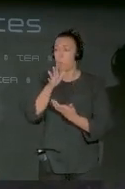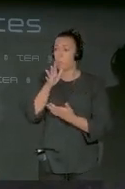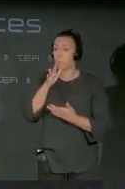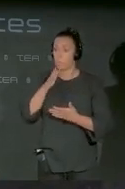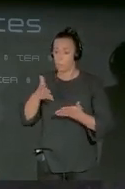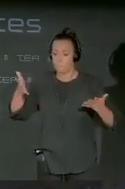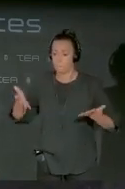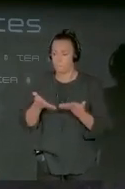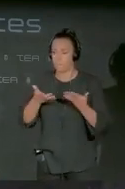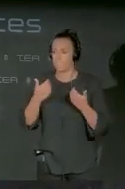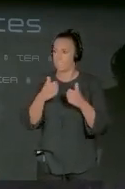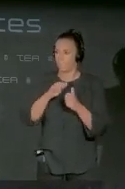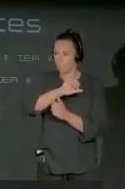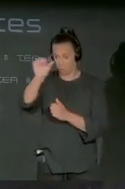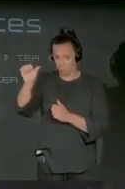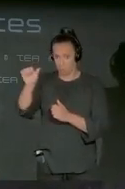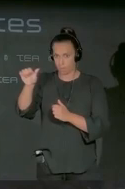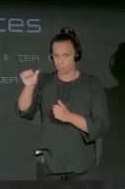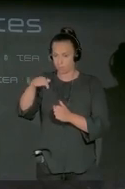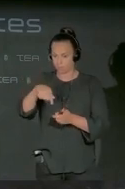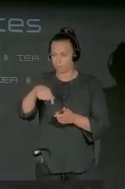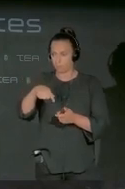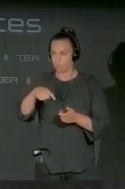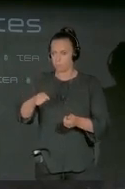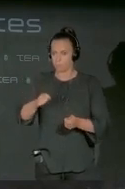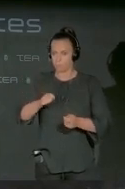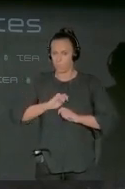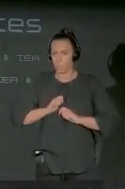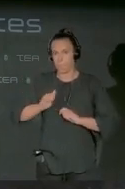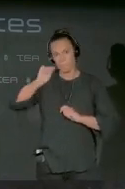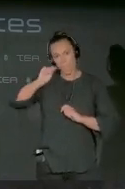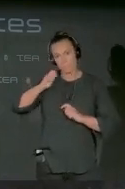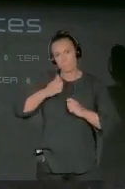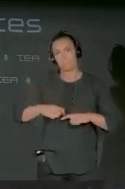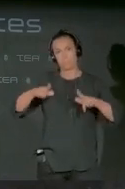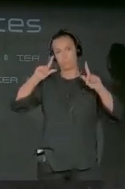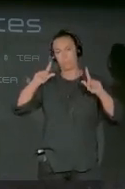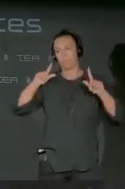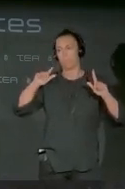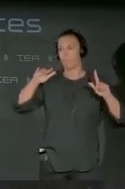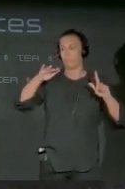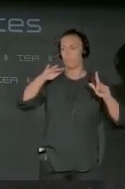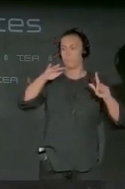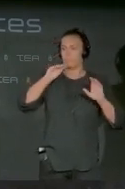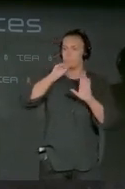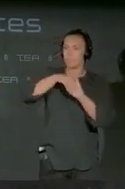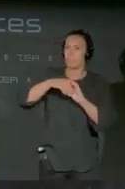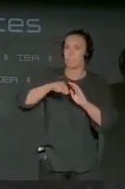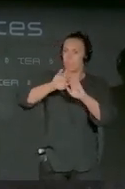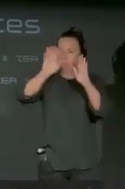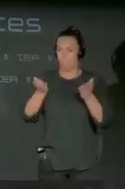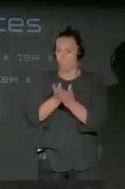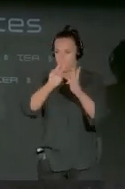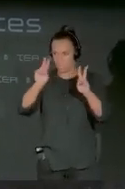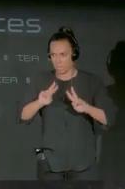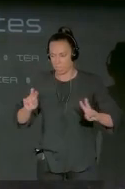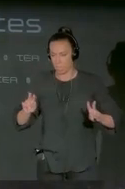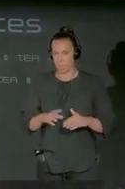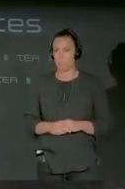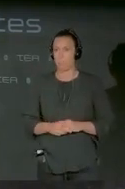sector europeo es lo que nos va a permitir adquirir una relevancia en el escenario internacional que creemos que es la que merece. La capacidad